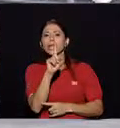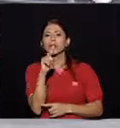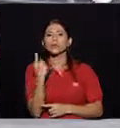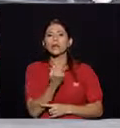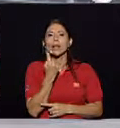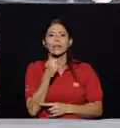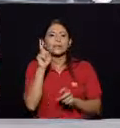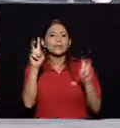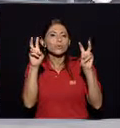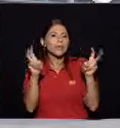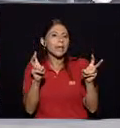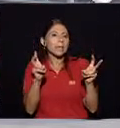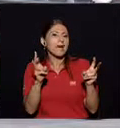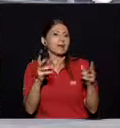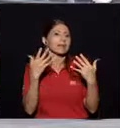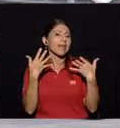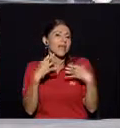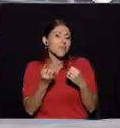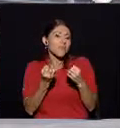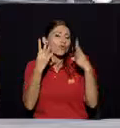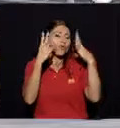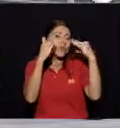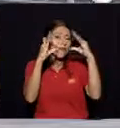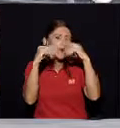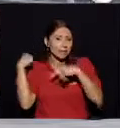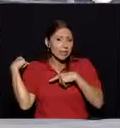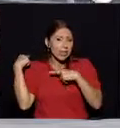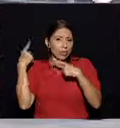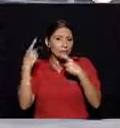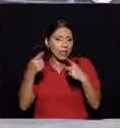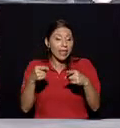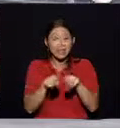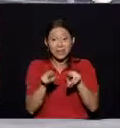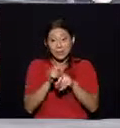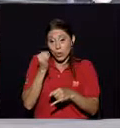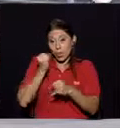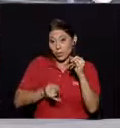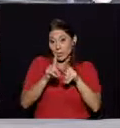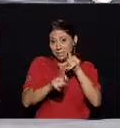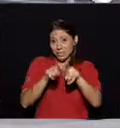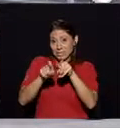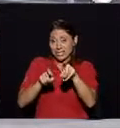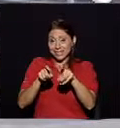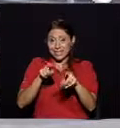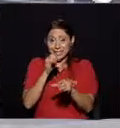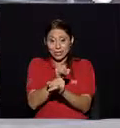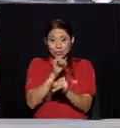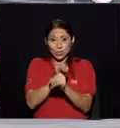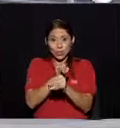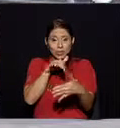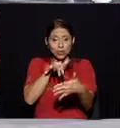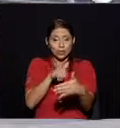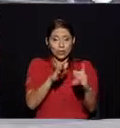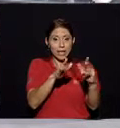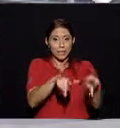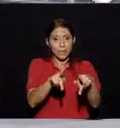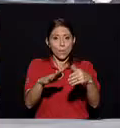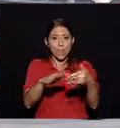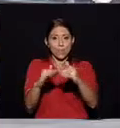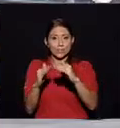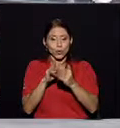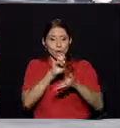uno que se ha mencionado a lo largo de muchos informes, sino que en las últimas encuestas del Instituto de Estudios en Población de la Universidad Nacional y de la